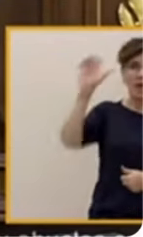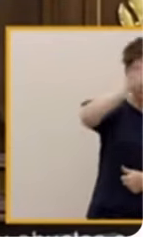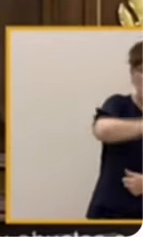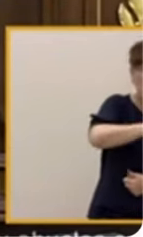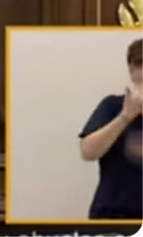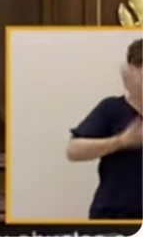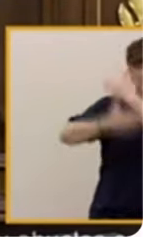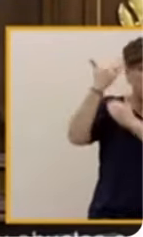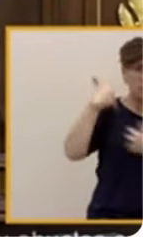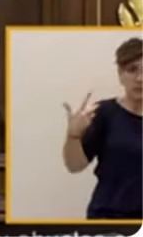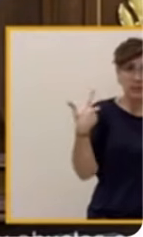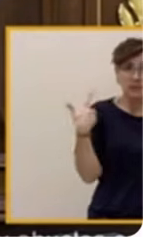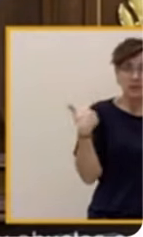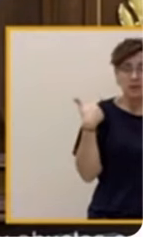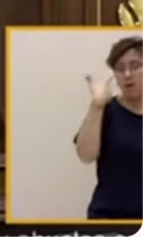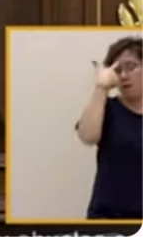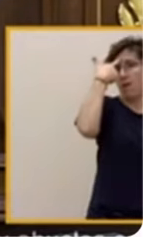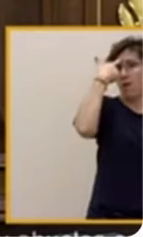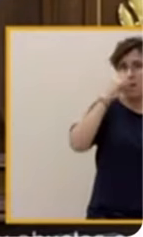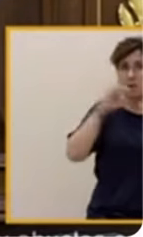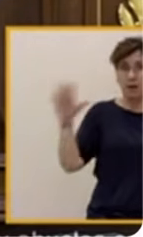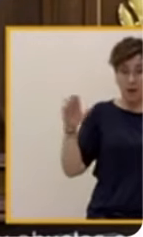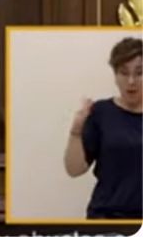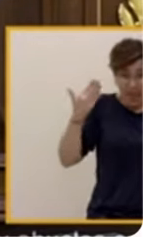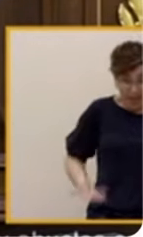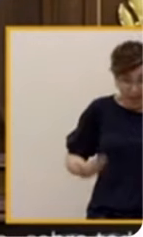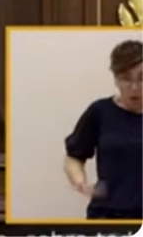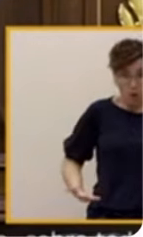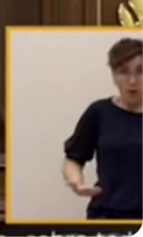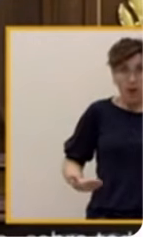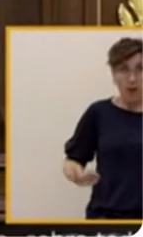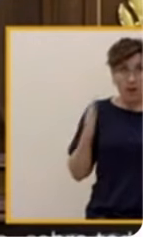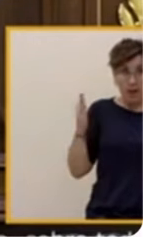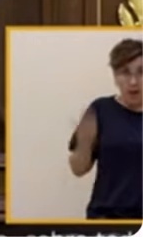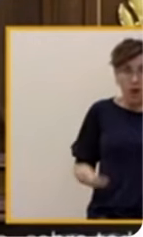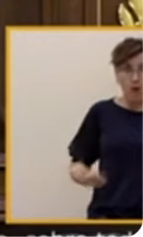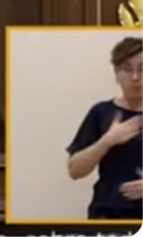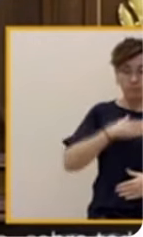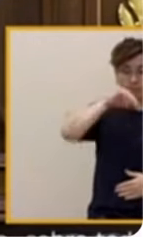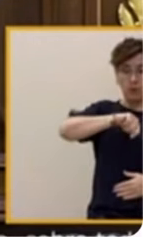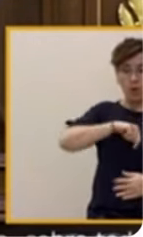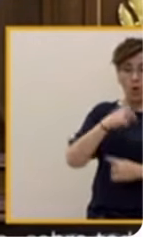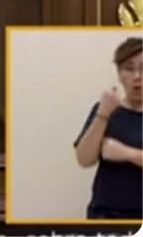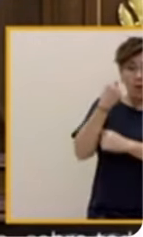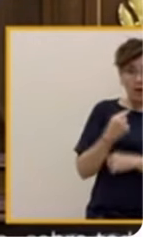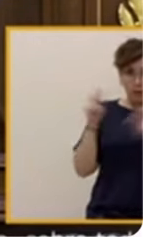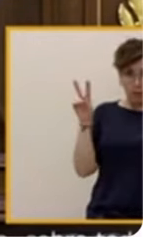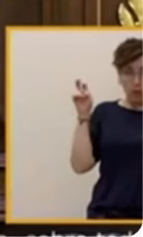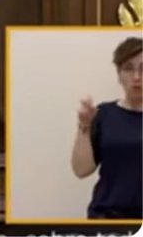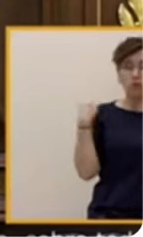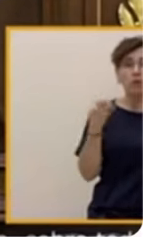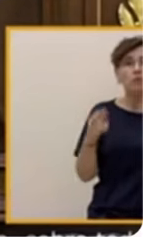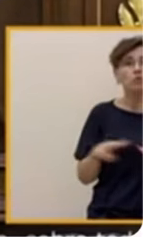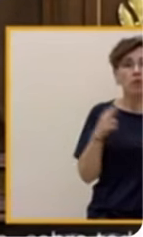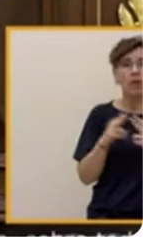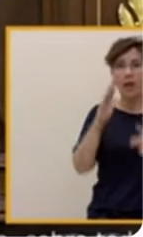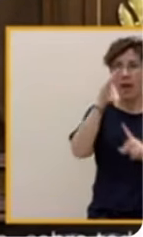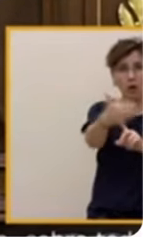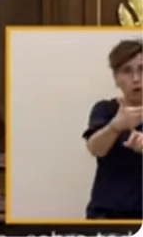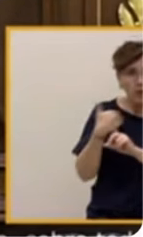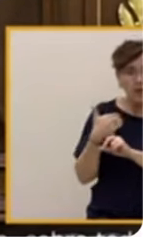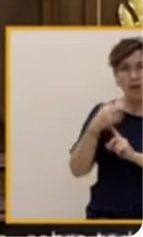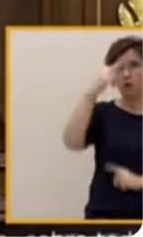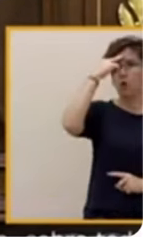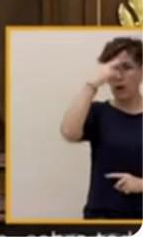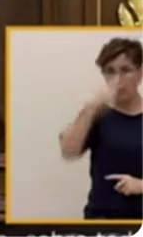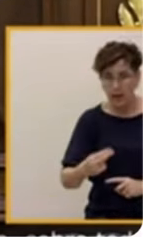ahora, sobre todo ahora, es ser esa sociedad de acogida, tolerante, solidaria, que a ellos les hubiera gustado encontrar al otro